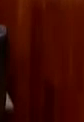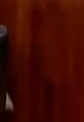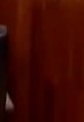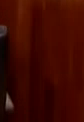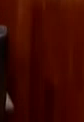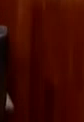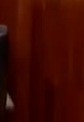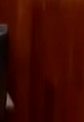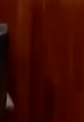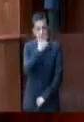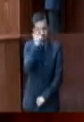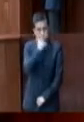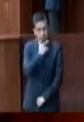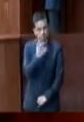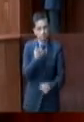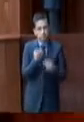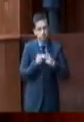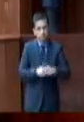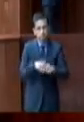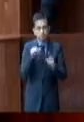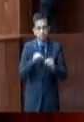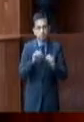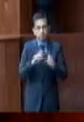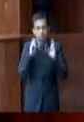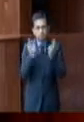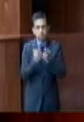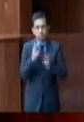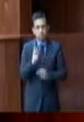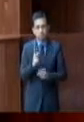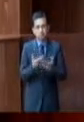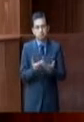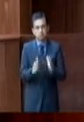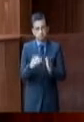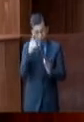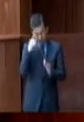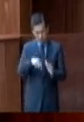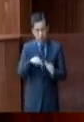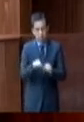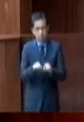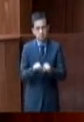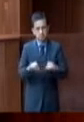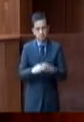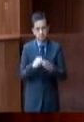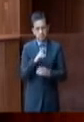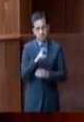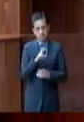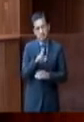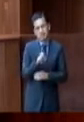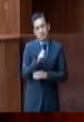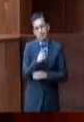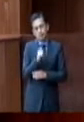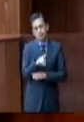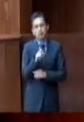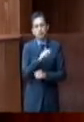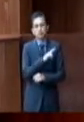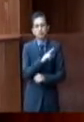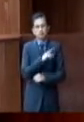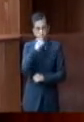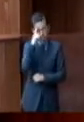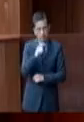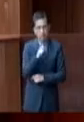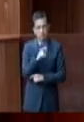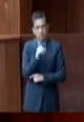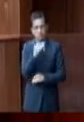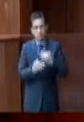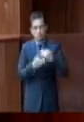muy buenas noches da inicio a la sesión pública de resolución de la sala regional especializada del tribunal electoral del